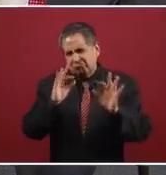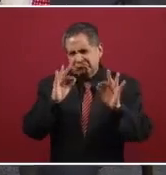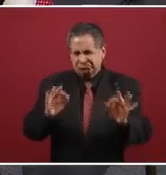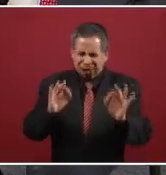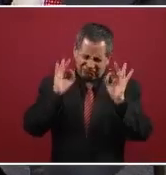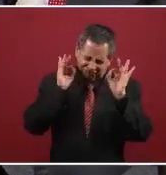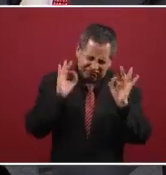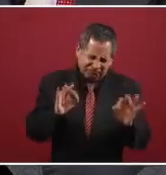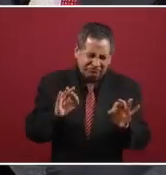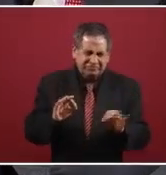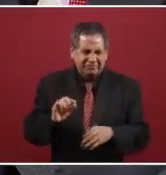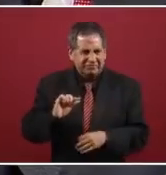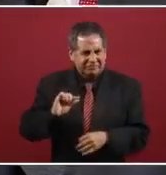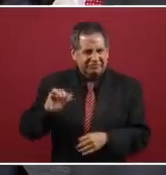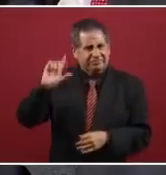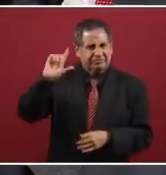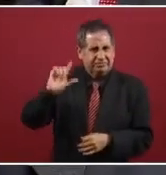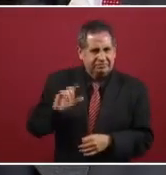primera,